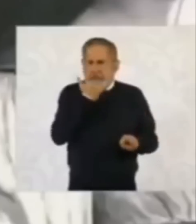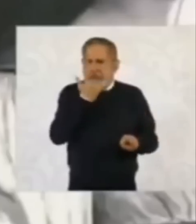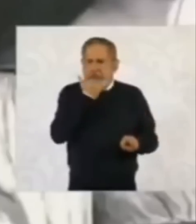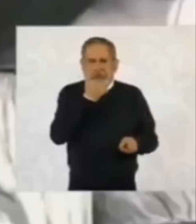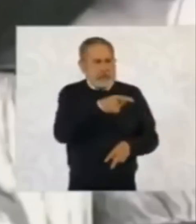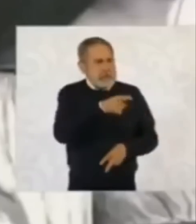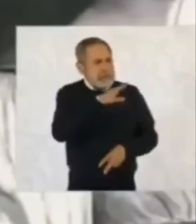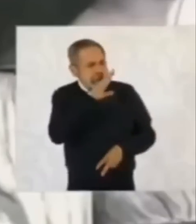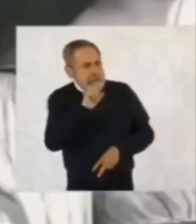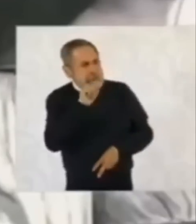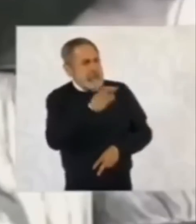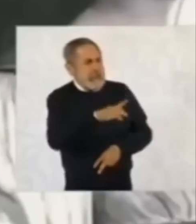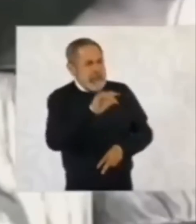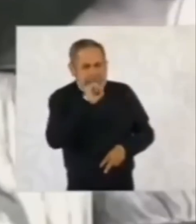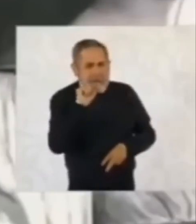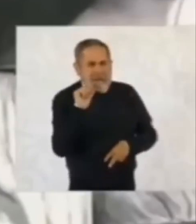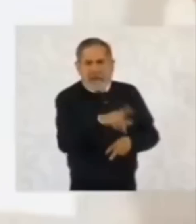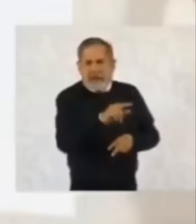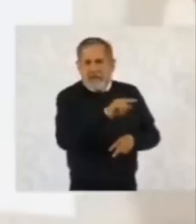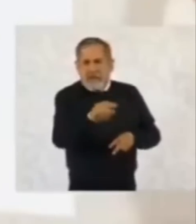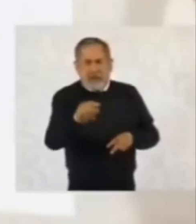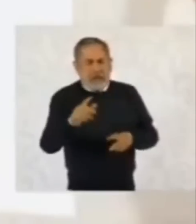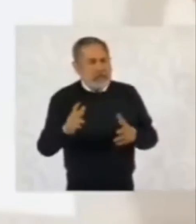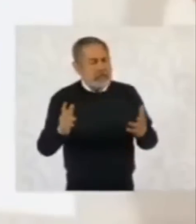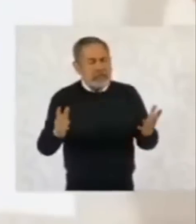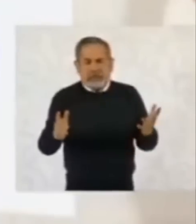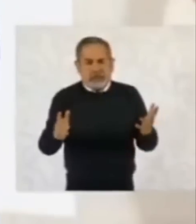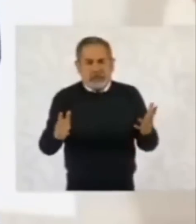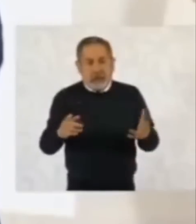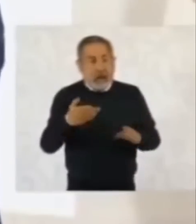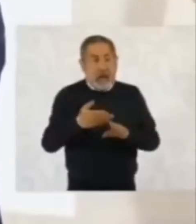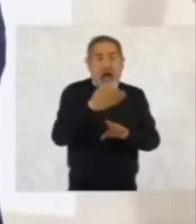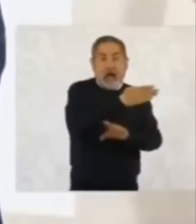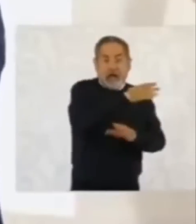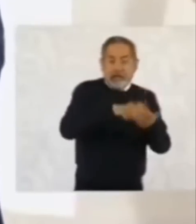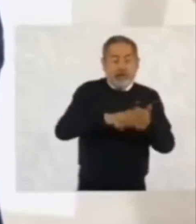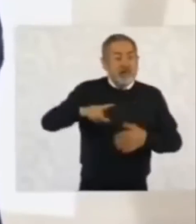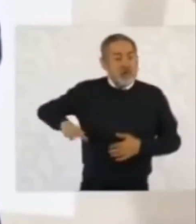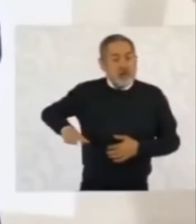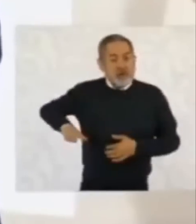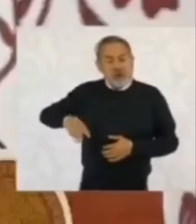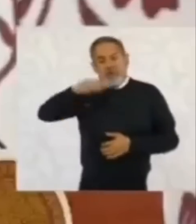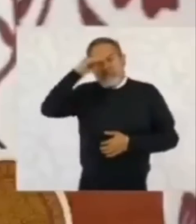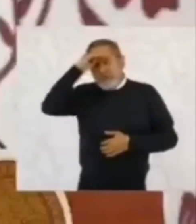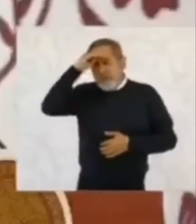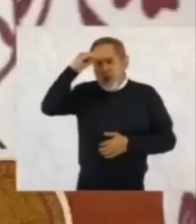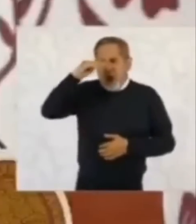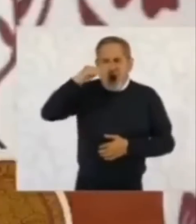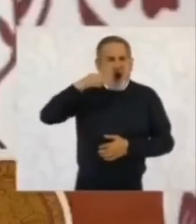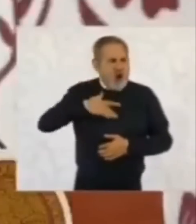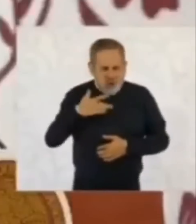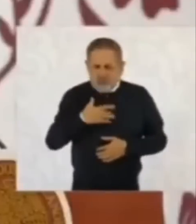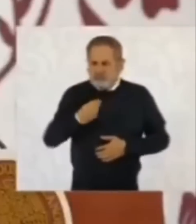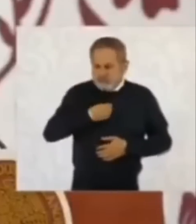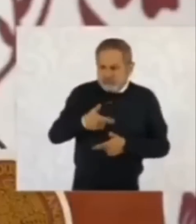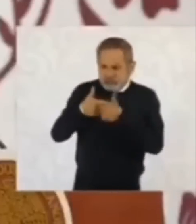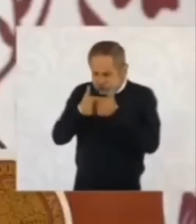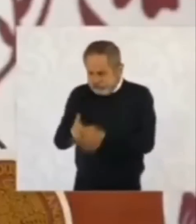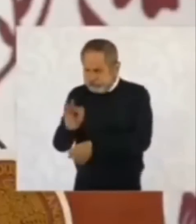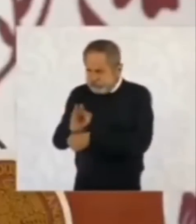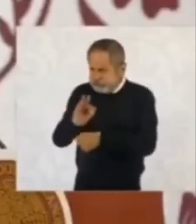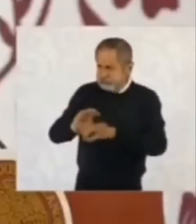El gobierno consideraba que no debería actuar con fuerza frente a esta